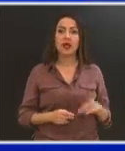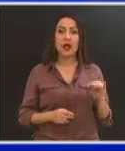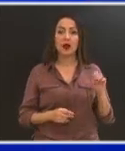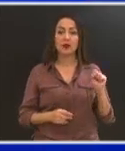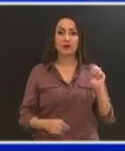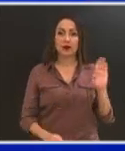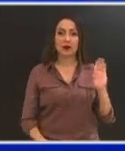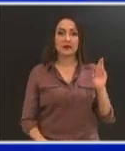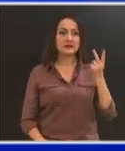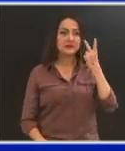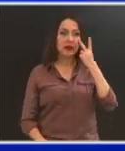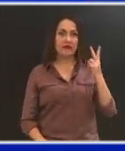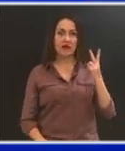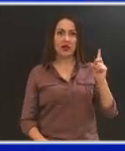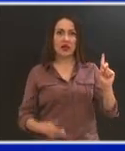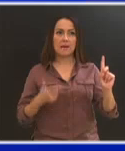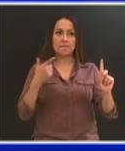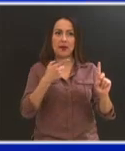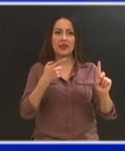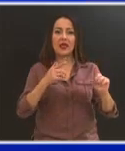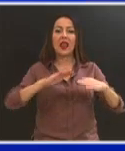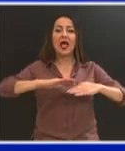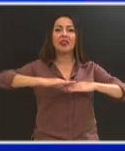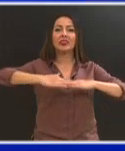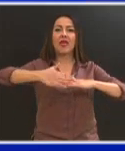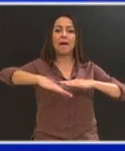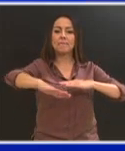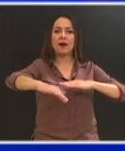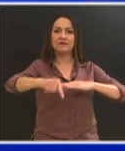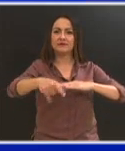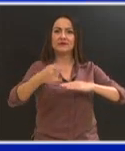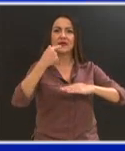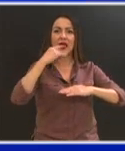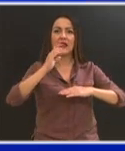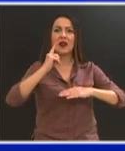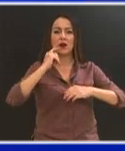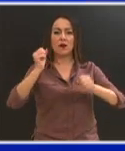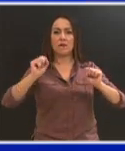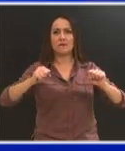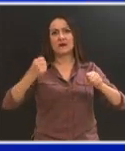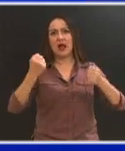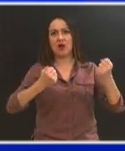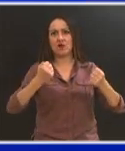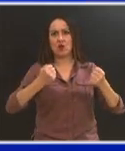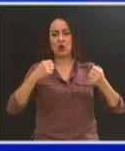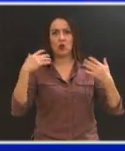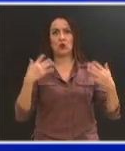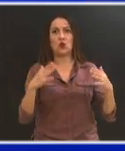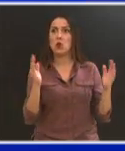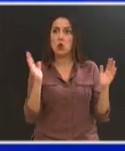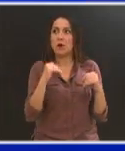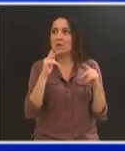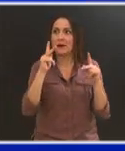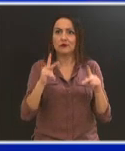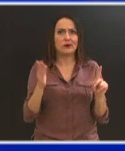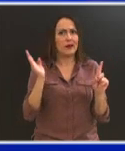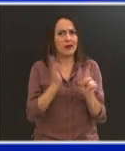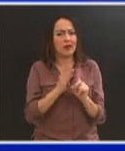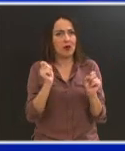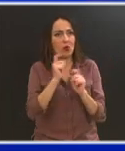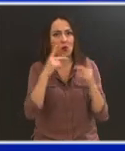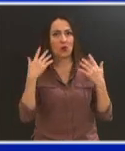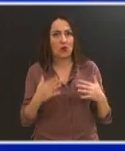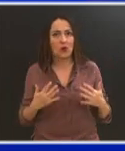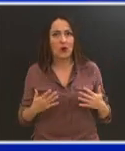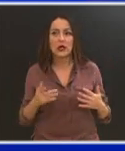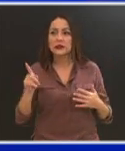Barquero, se ve este impacto en la tapa precisamente del motor. Es impresionante cómo no hay personas heridas y sobre todo la